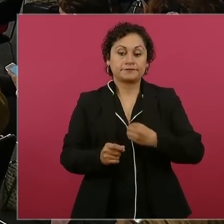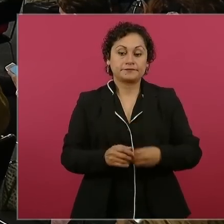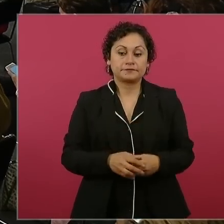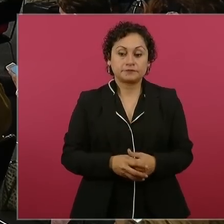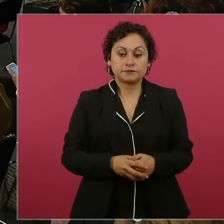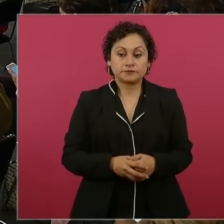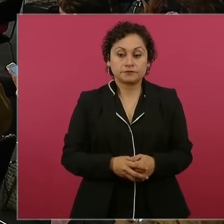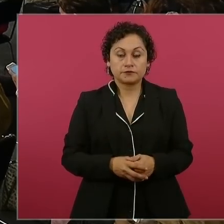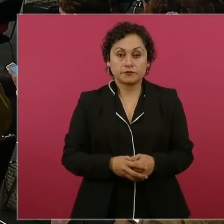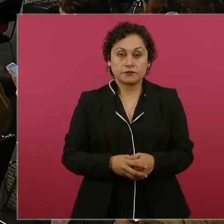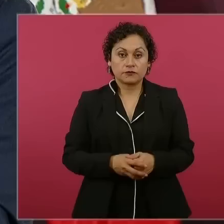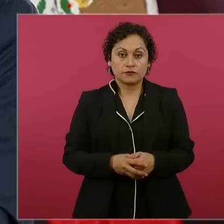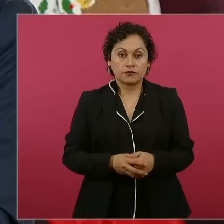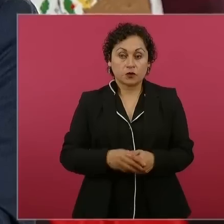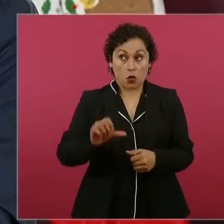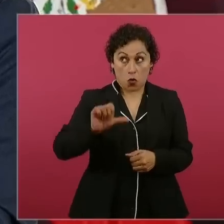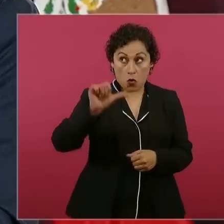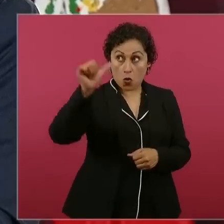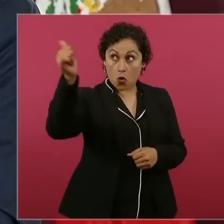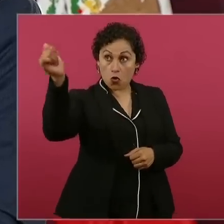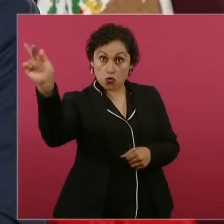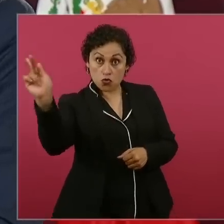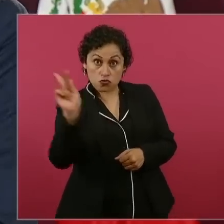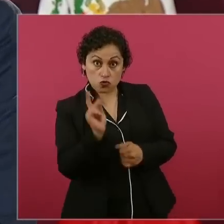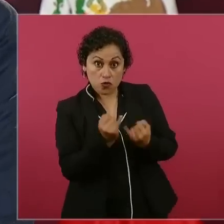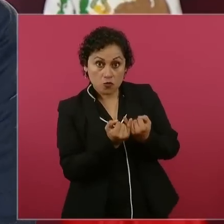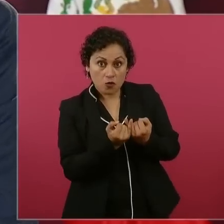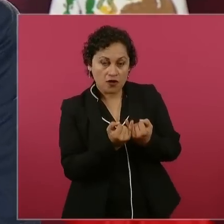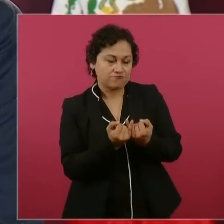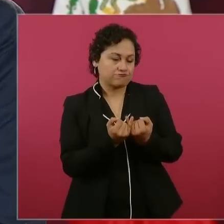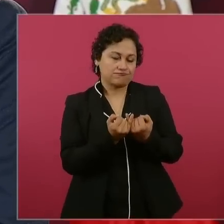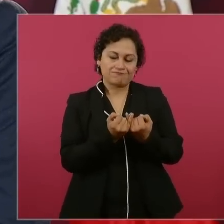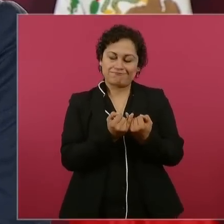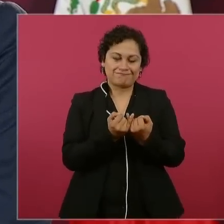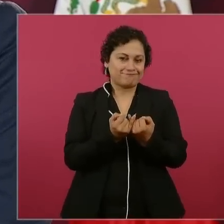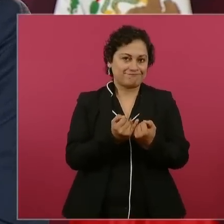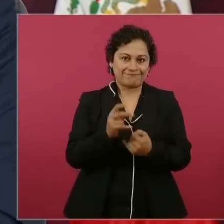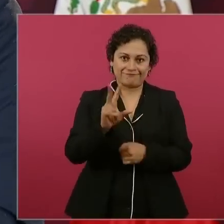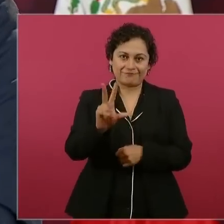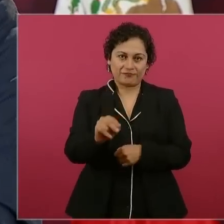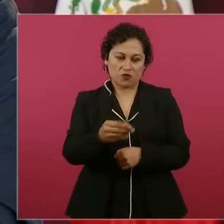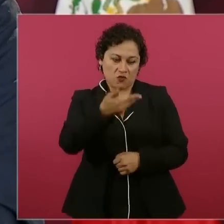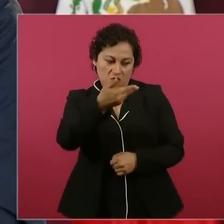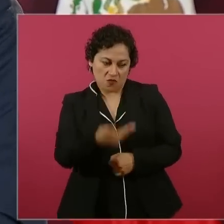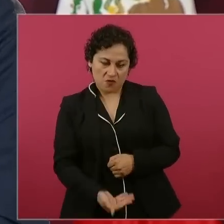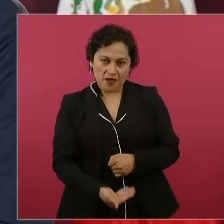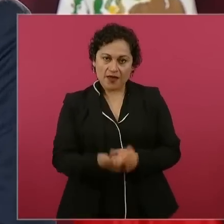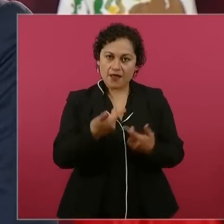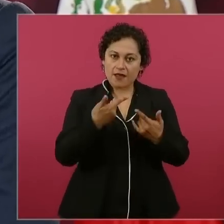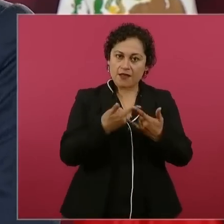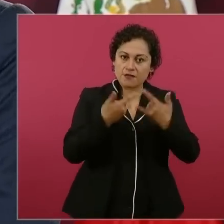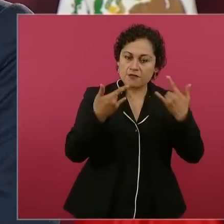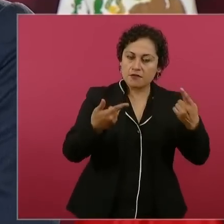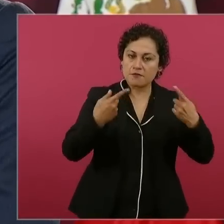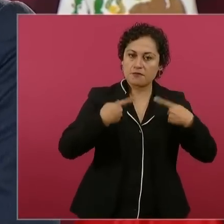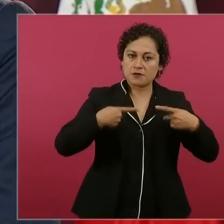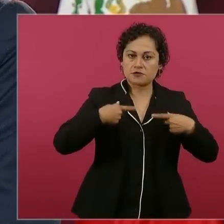en cualquier parte los hidalgos, los Morelos,